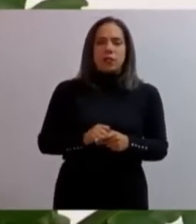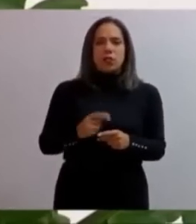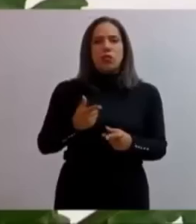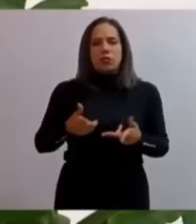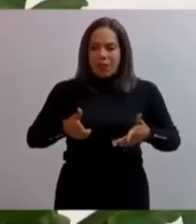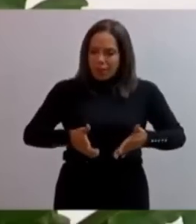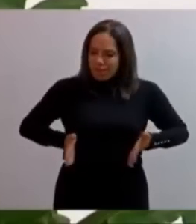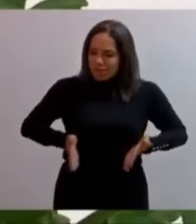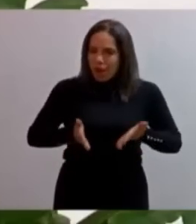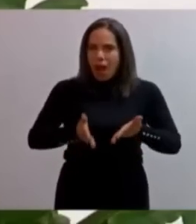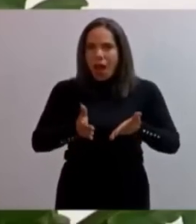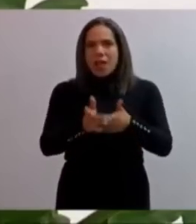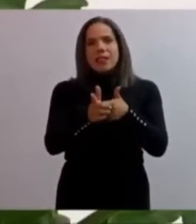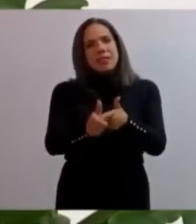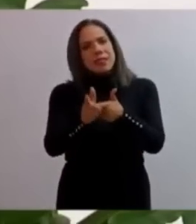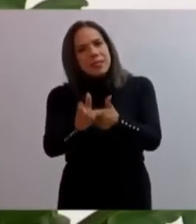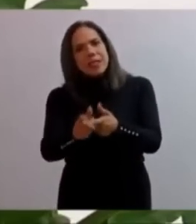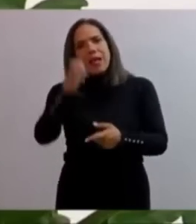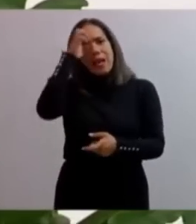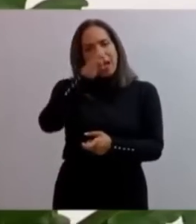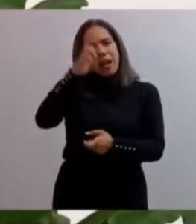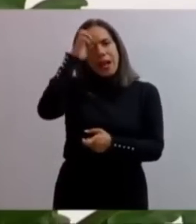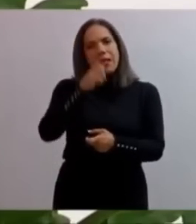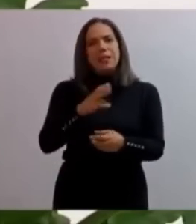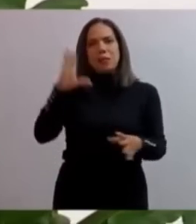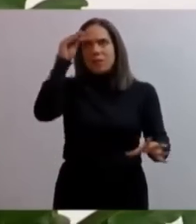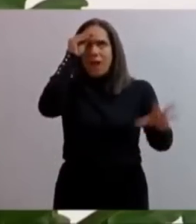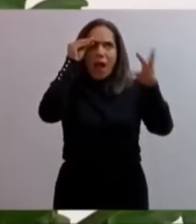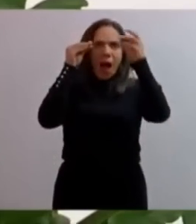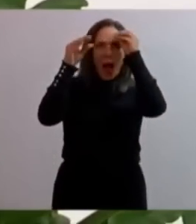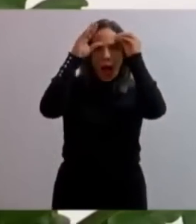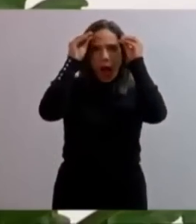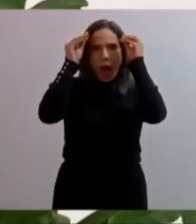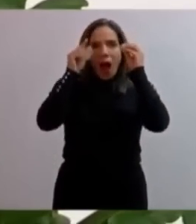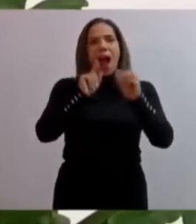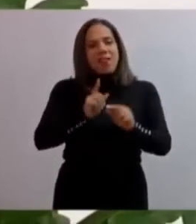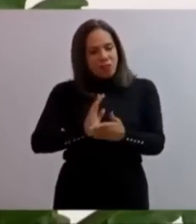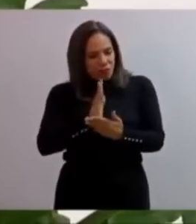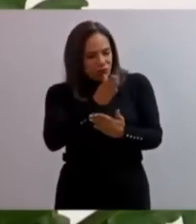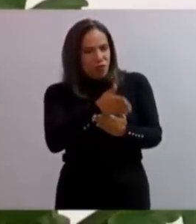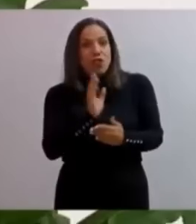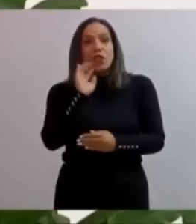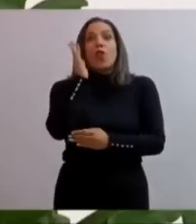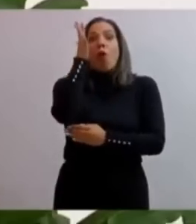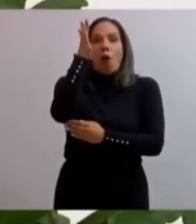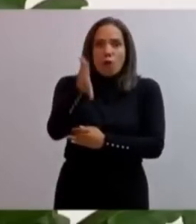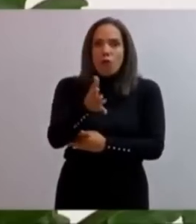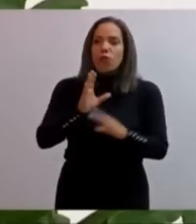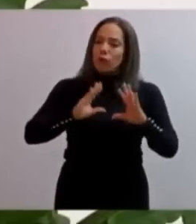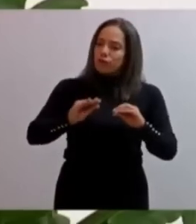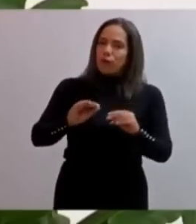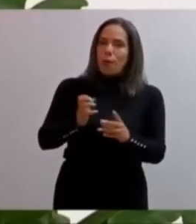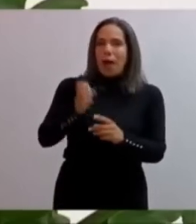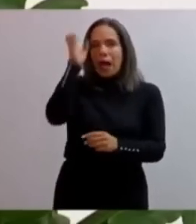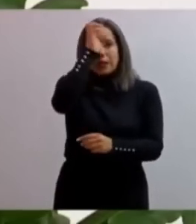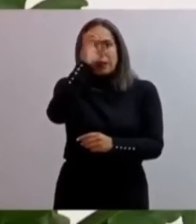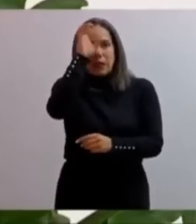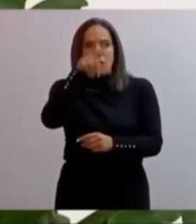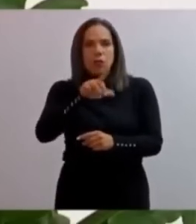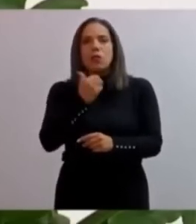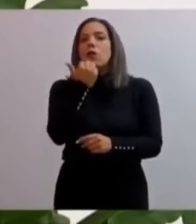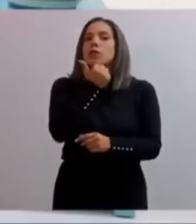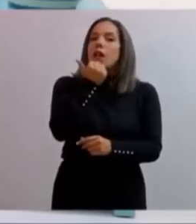plan de estudio y diseñen experiencias de aprendizaje que favorezcan la formación humanista y científica de las y